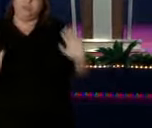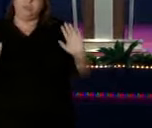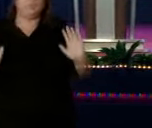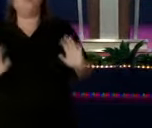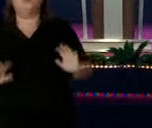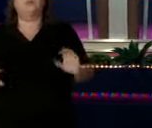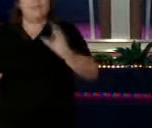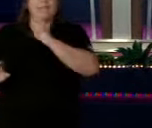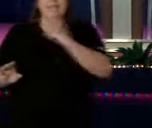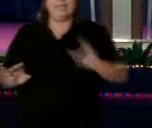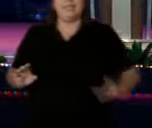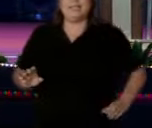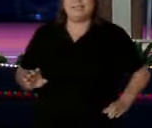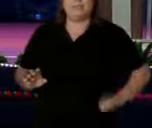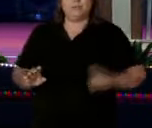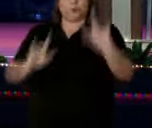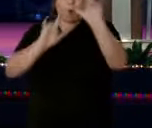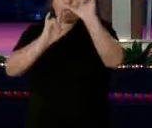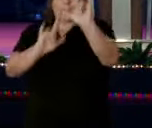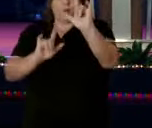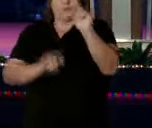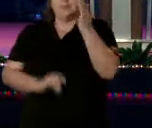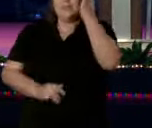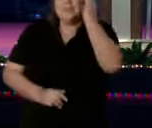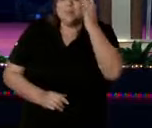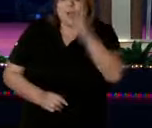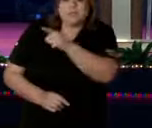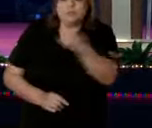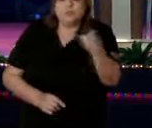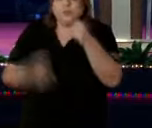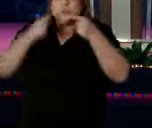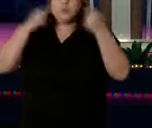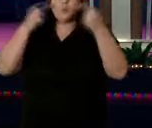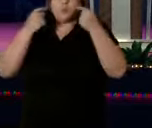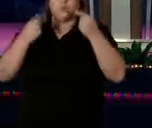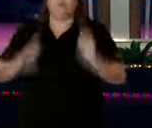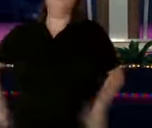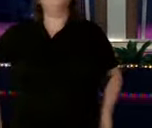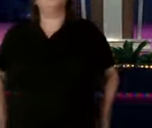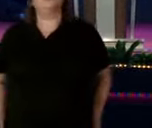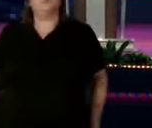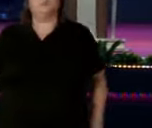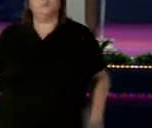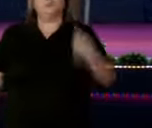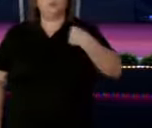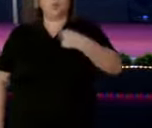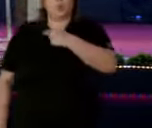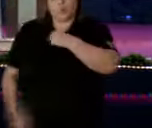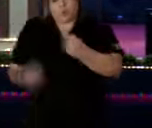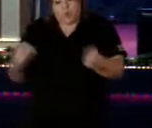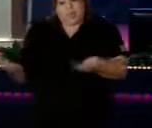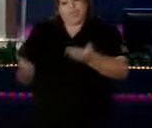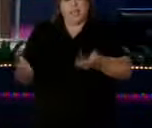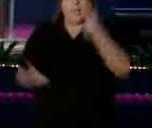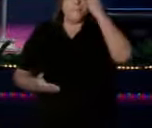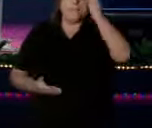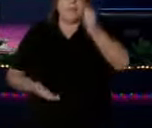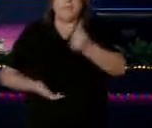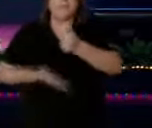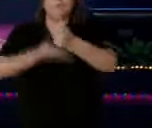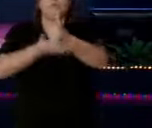Cristo le ama, hermano, sonríase. Cuidado, somos propensos a eso. Nosotros estamos aquí para ayudarnos